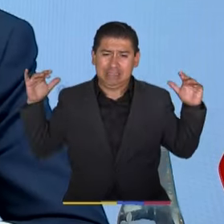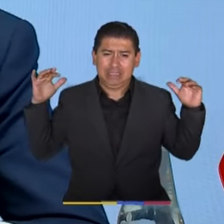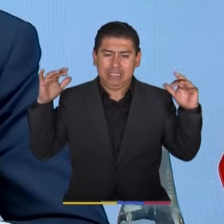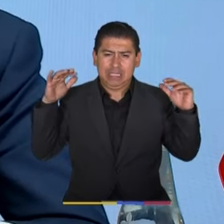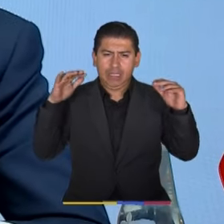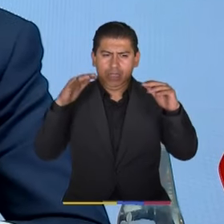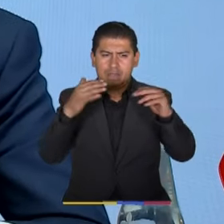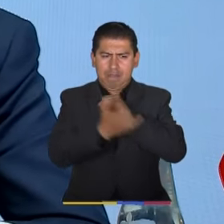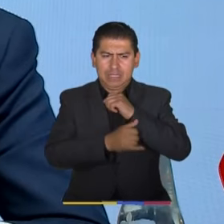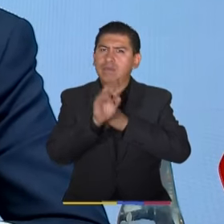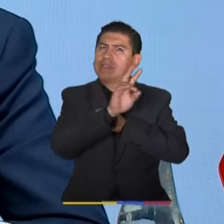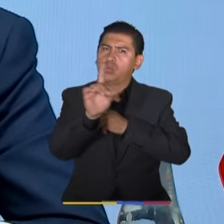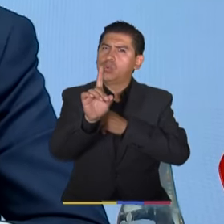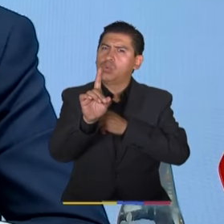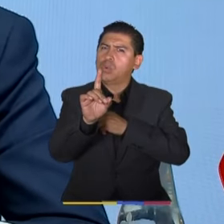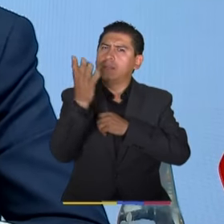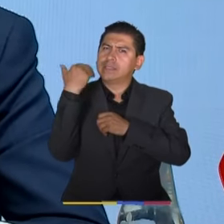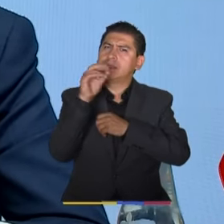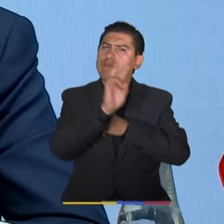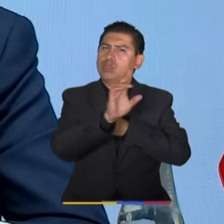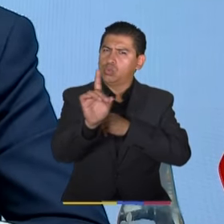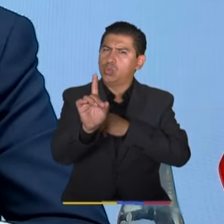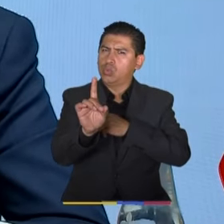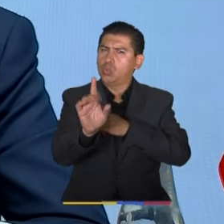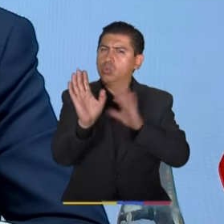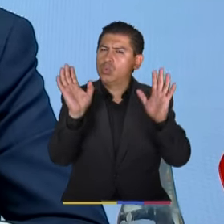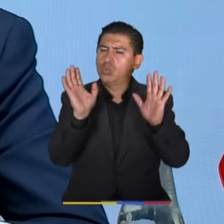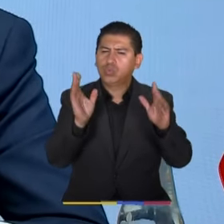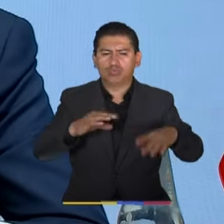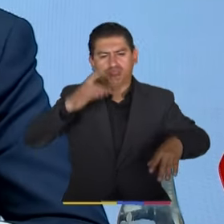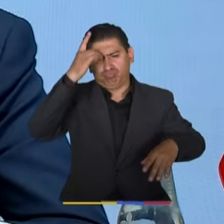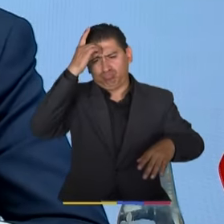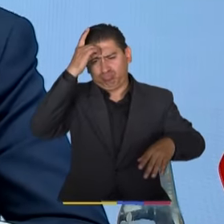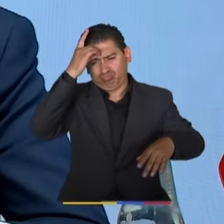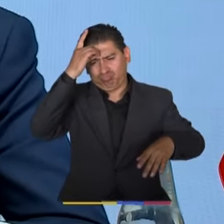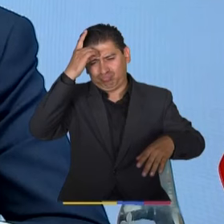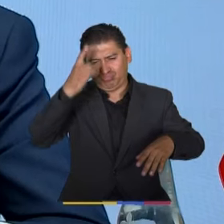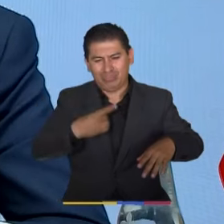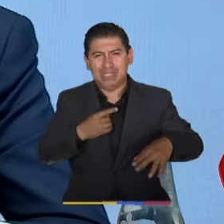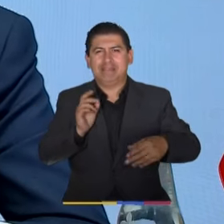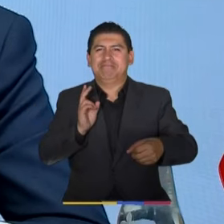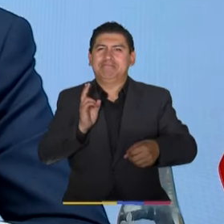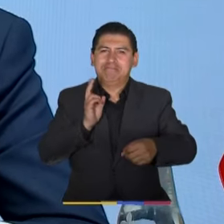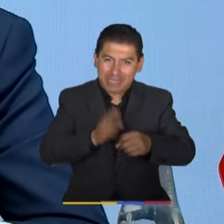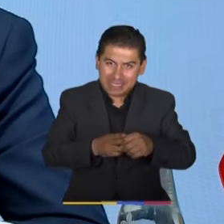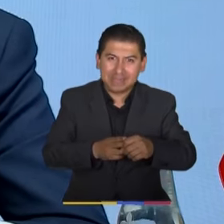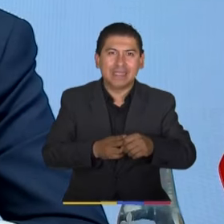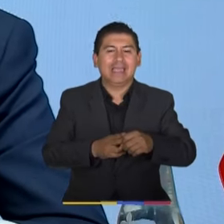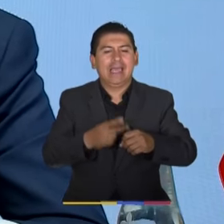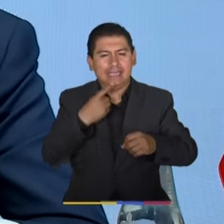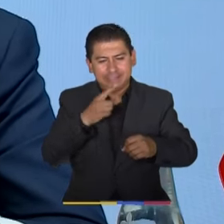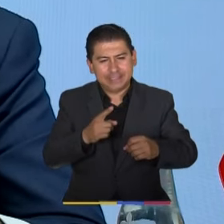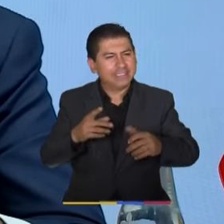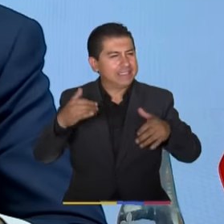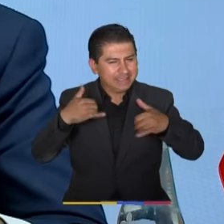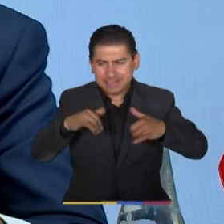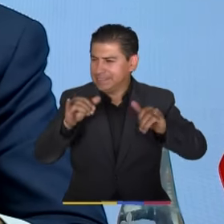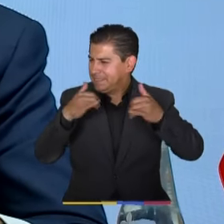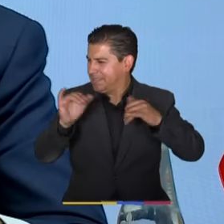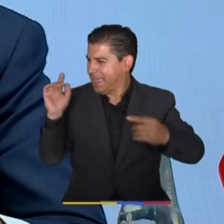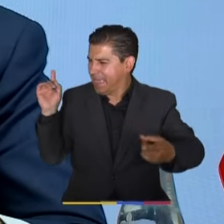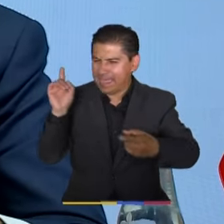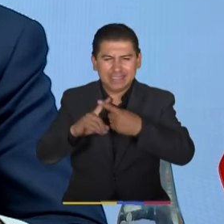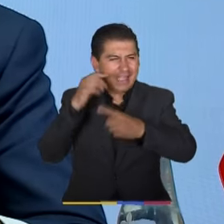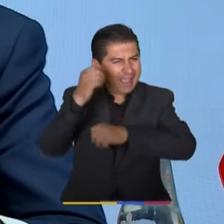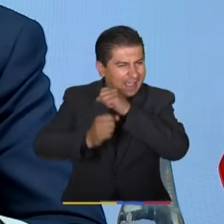entonces 21 países miembros decidieron, y cito, proyectar hacia el tercer milenio